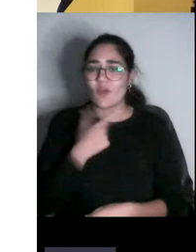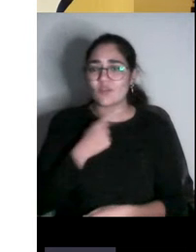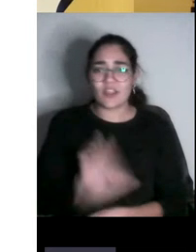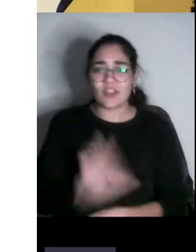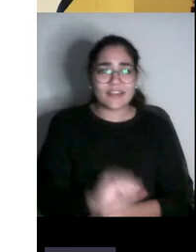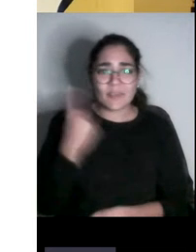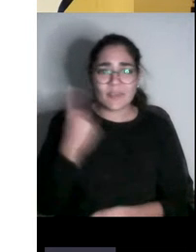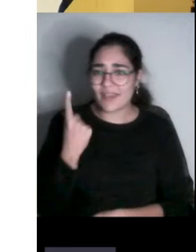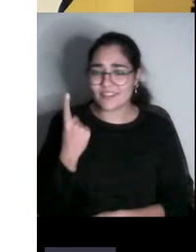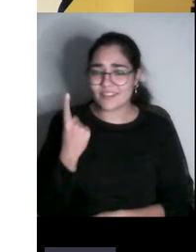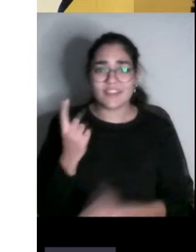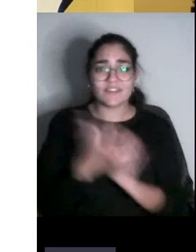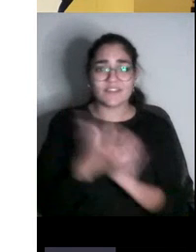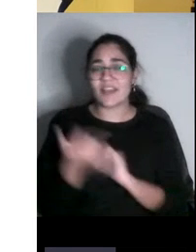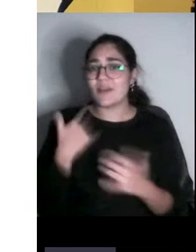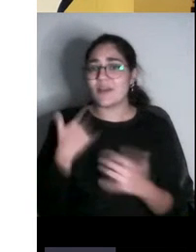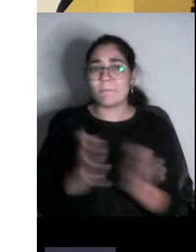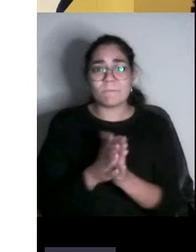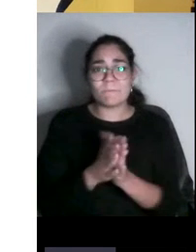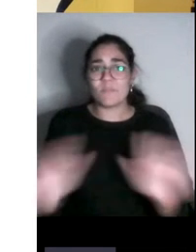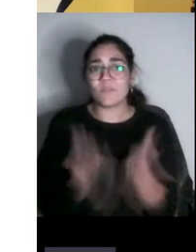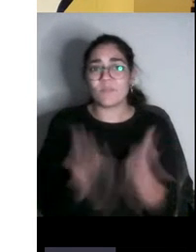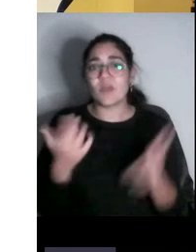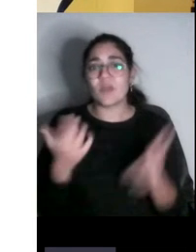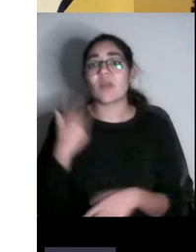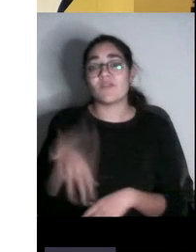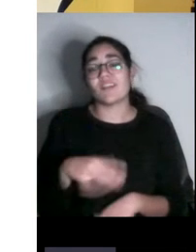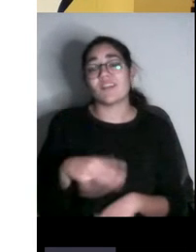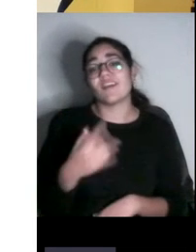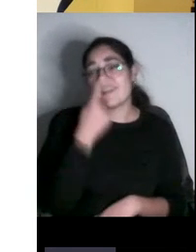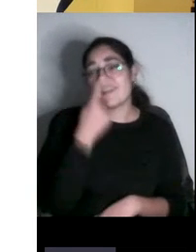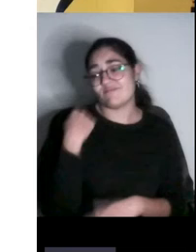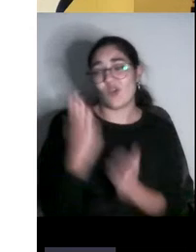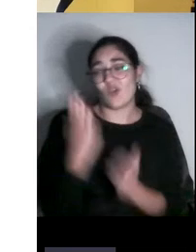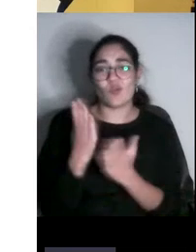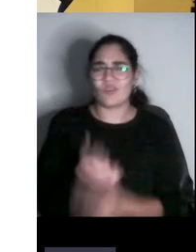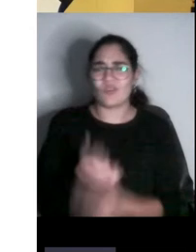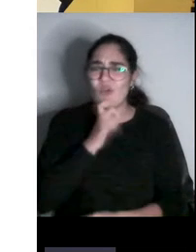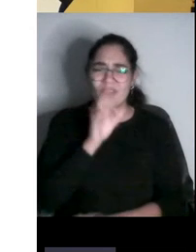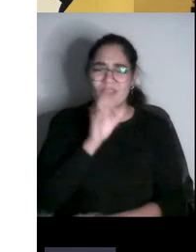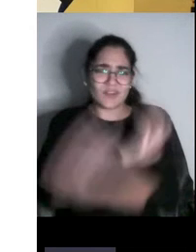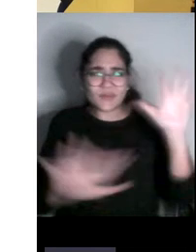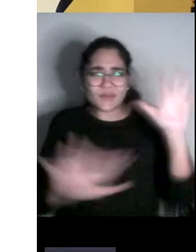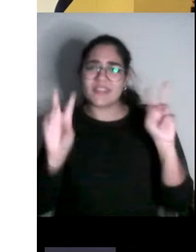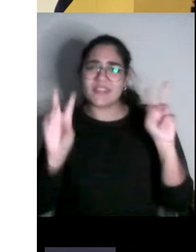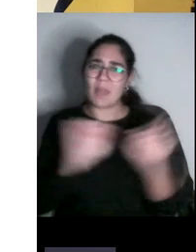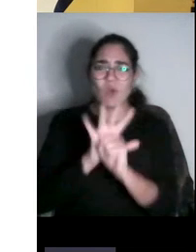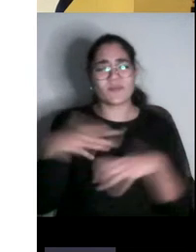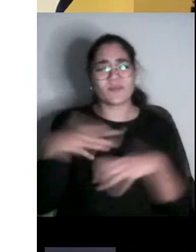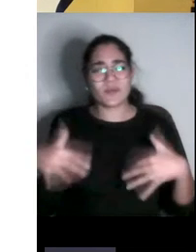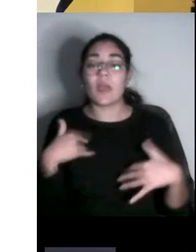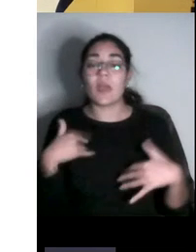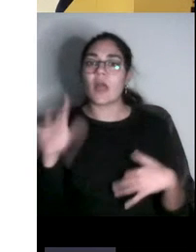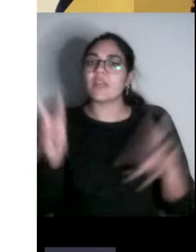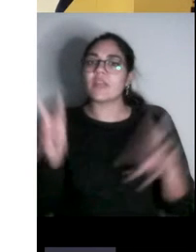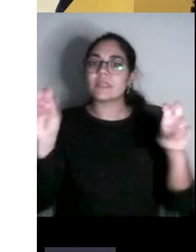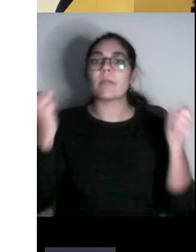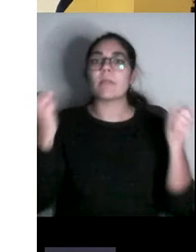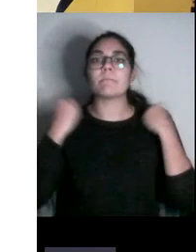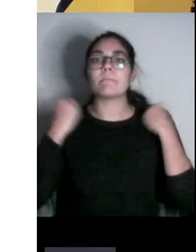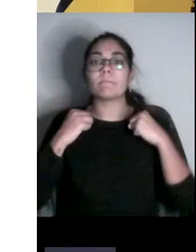mucho después de un curso muy complicado como fue el curso pasado en cuanto a las clases prácticas no pudimos